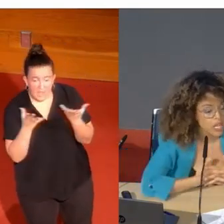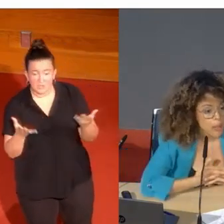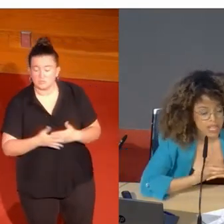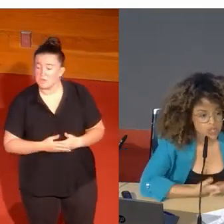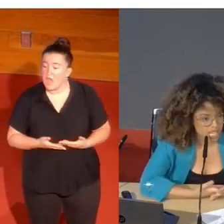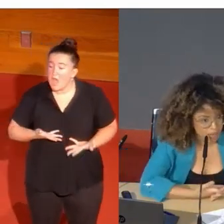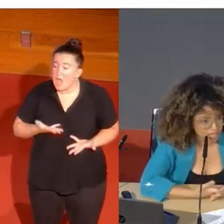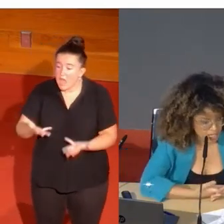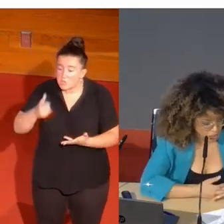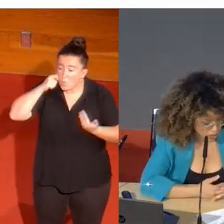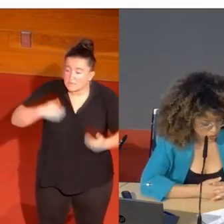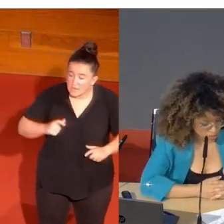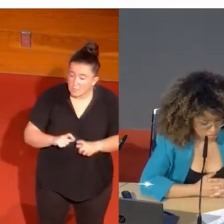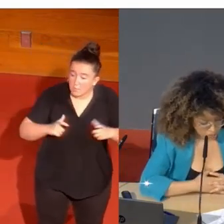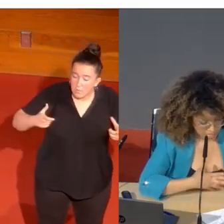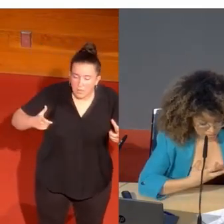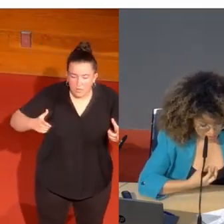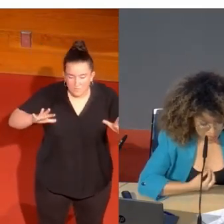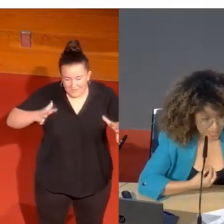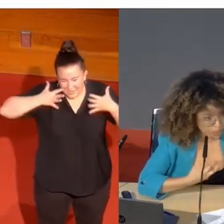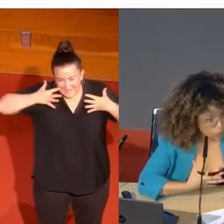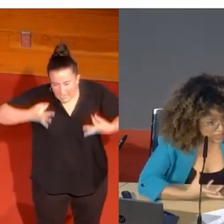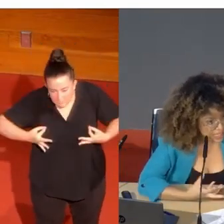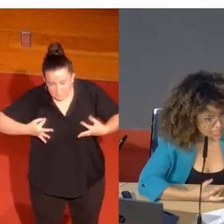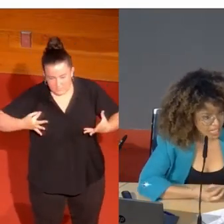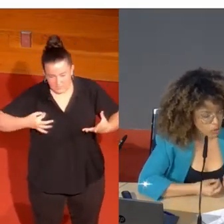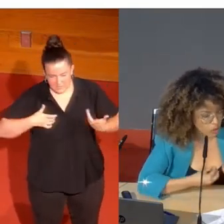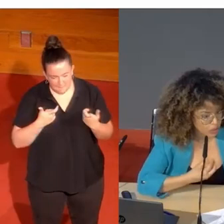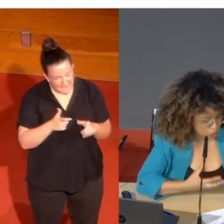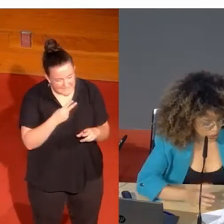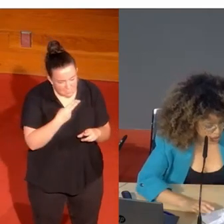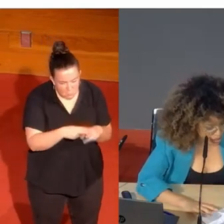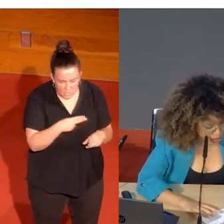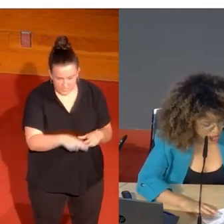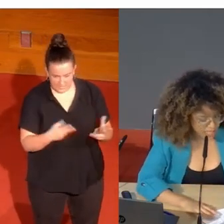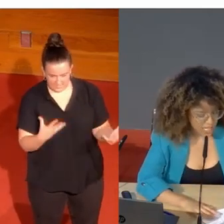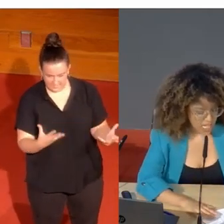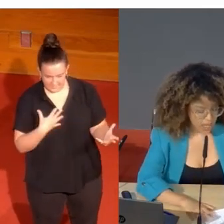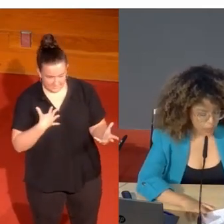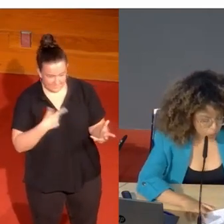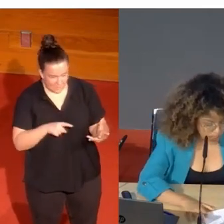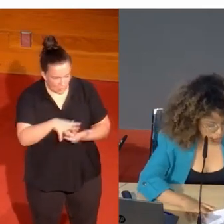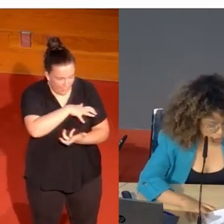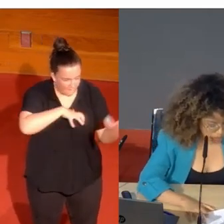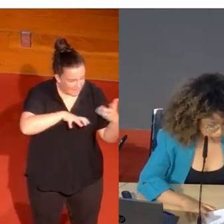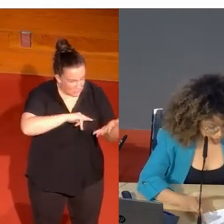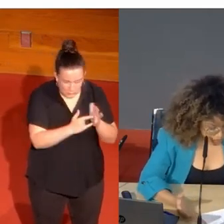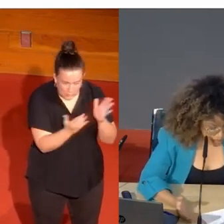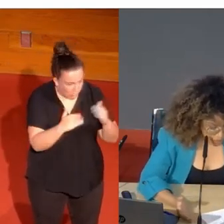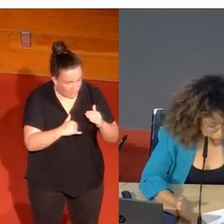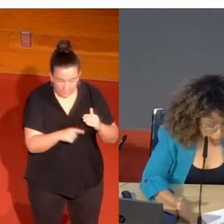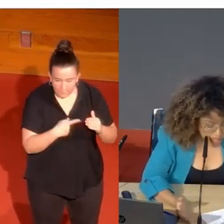aumentado pero no se habla de la situación de la de la parte política de que hay un conflicto que no se resuelve y por lo tanto